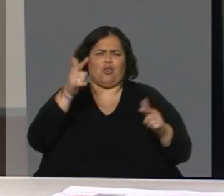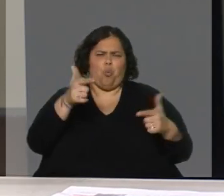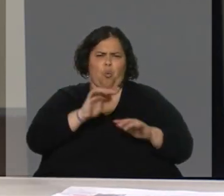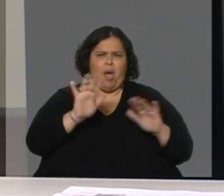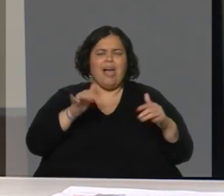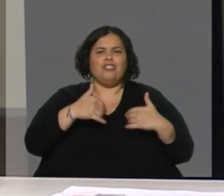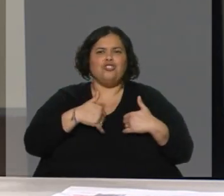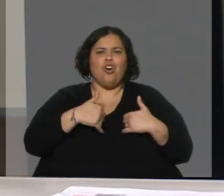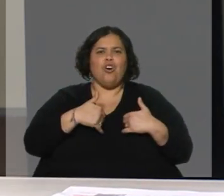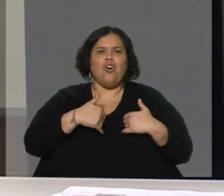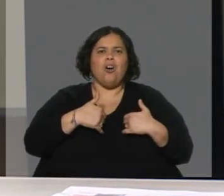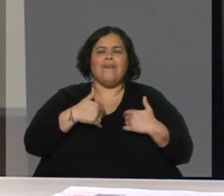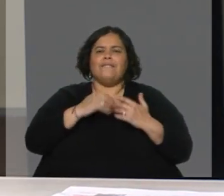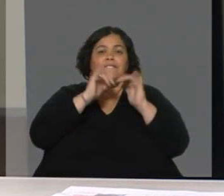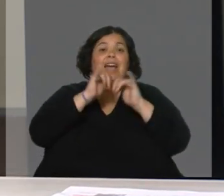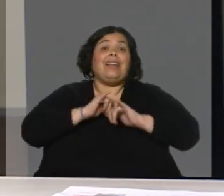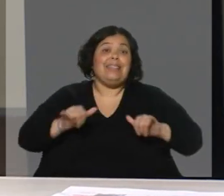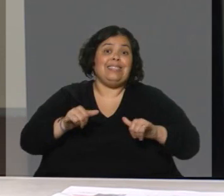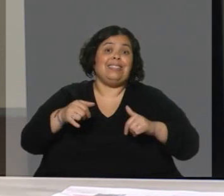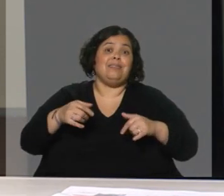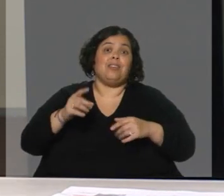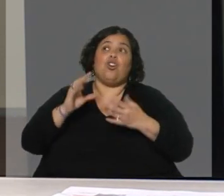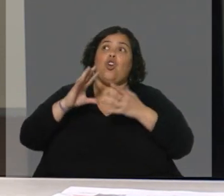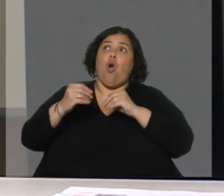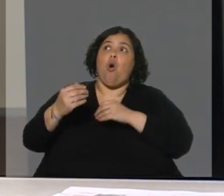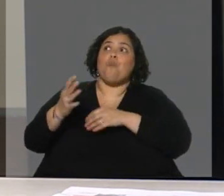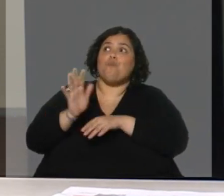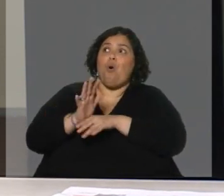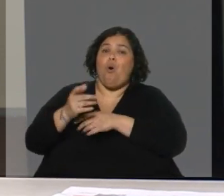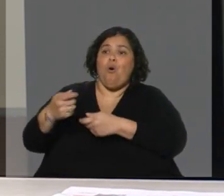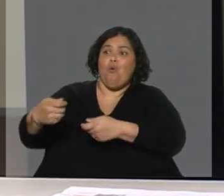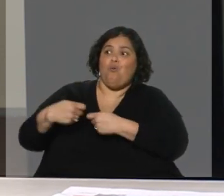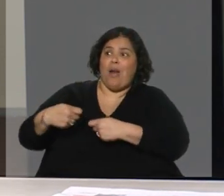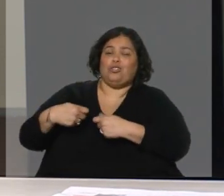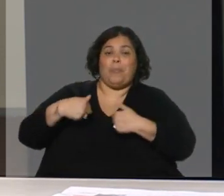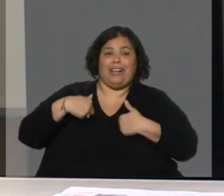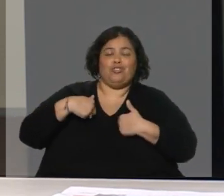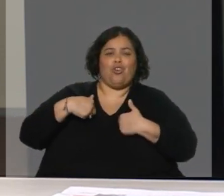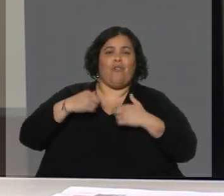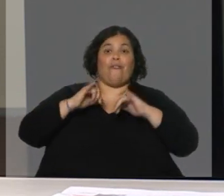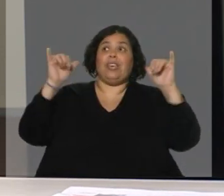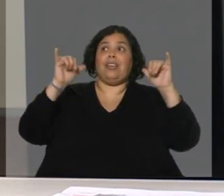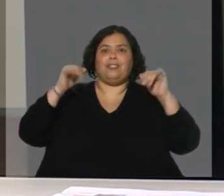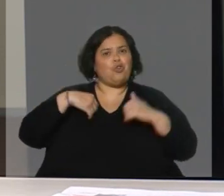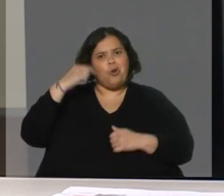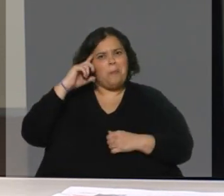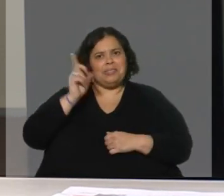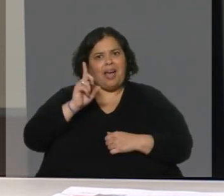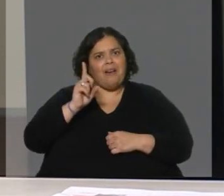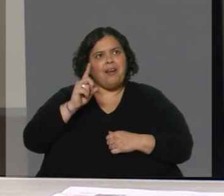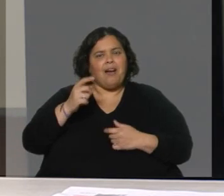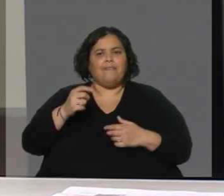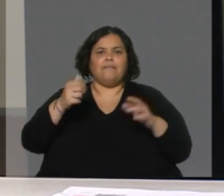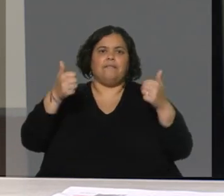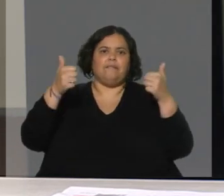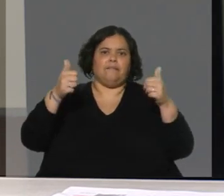que me esforzaron abrí una etapa nueva en la vida y es muy lindo abrir etapas nuevas en la vida que que uno no pensaba transitar yo